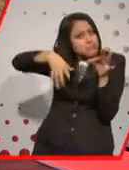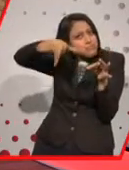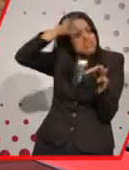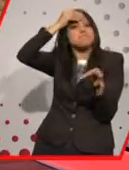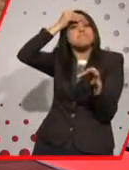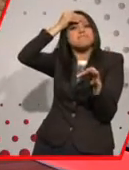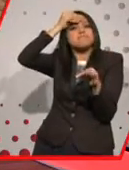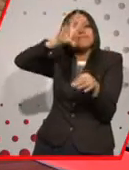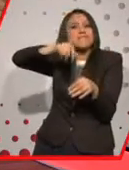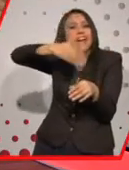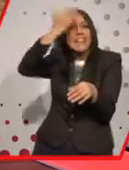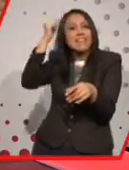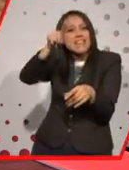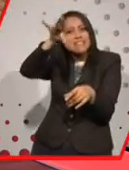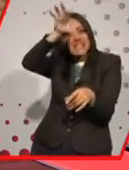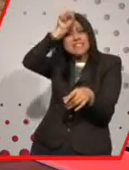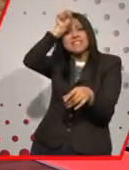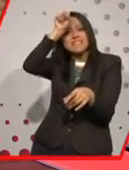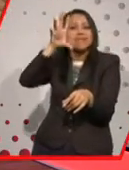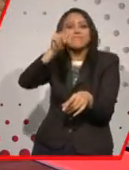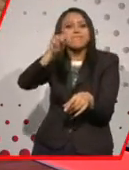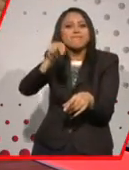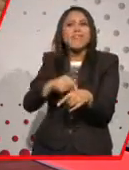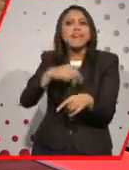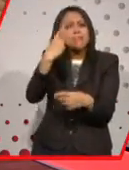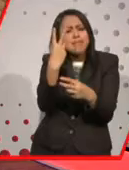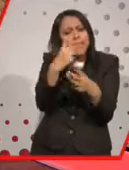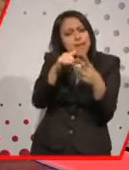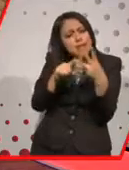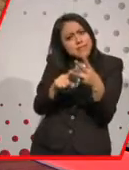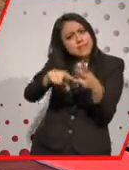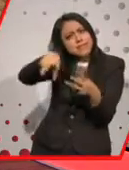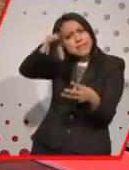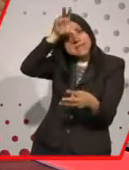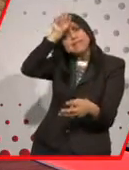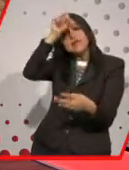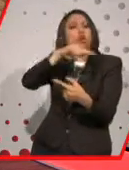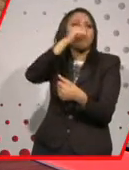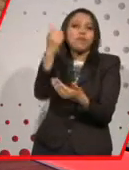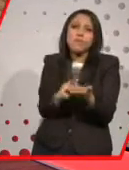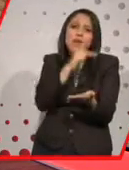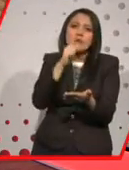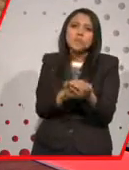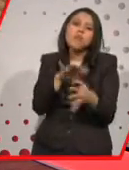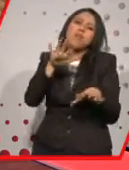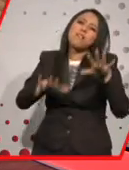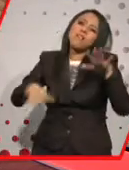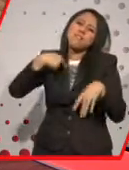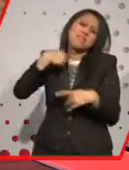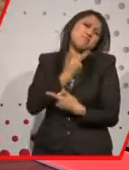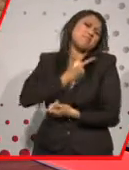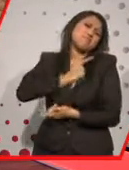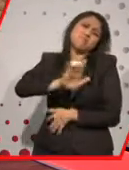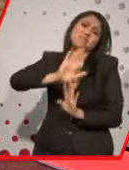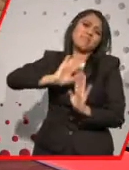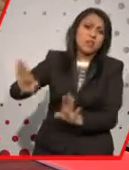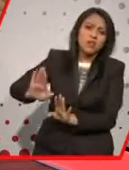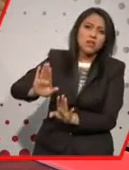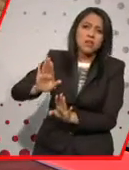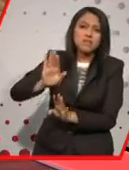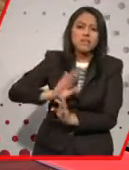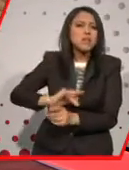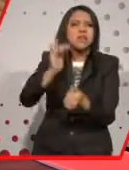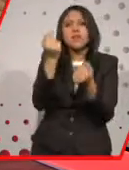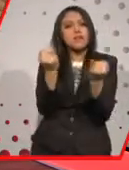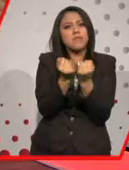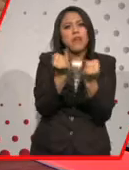eso es una característica del cine. Claro. Y la puedo ver tres veces y me puedo enamorar de la cinta o aborrecerla. Porque así te sucede. Sí, sí, sí. Porque sí, es la magia del cine,